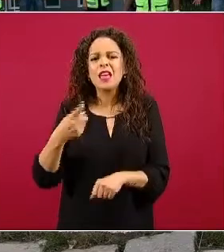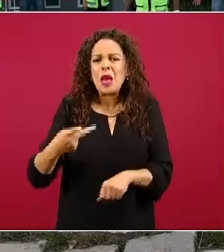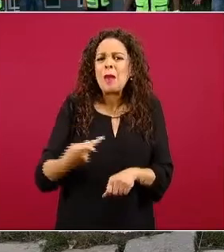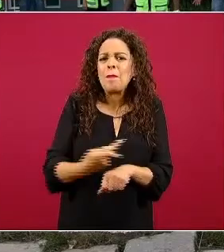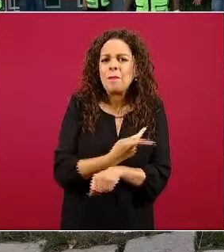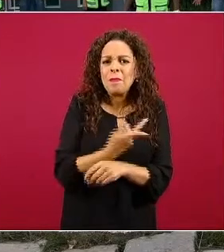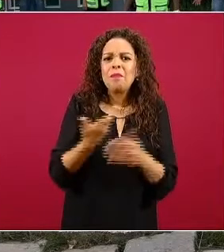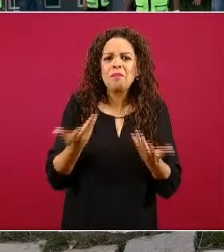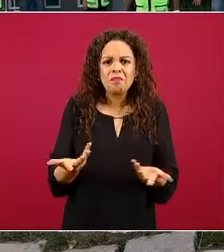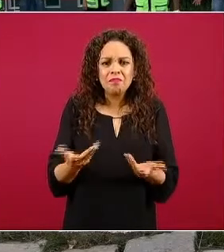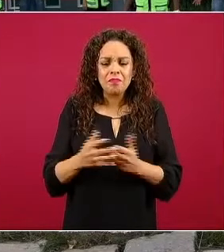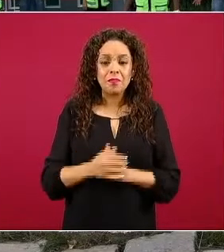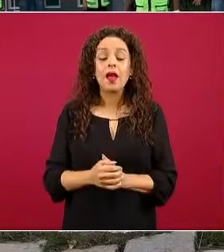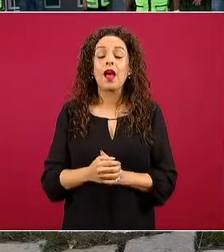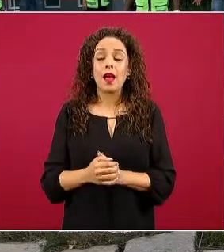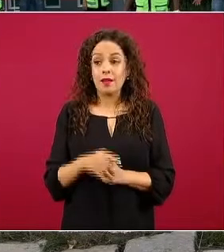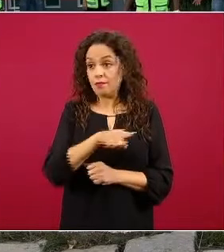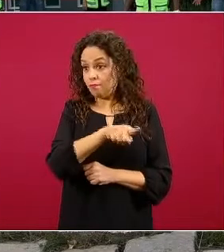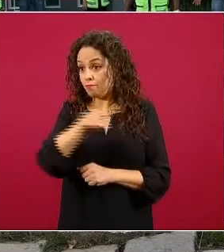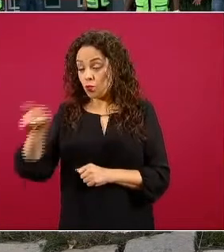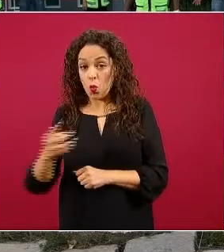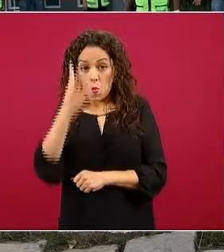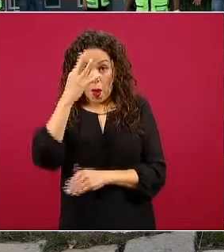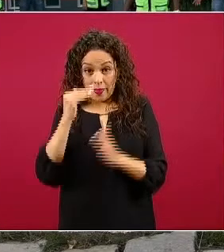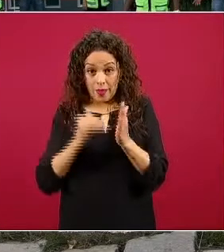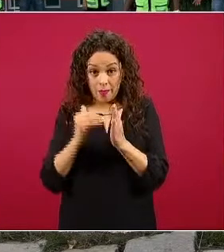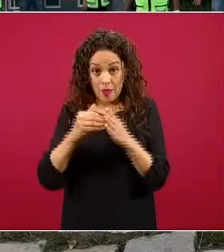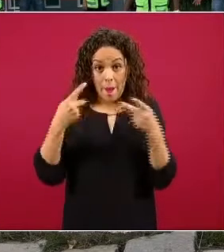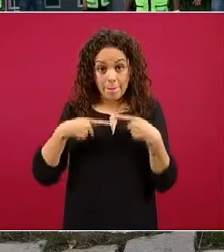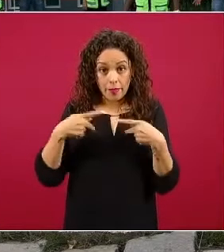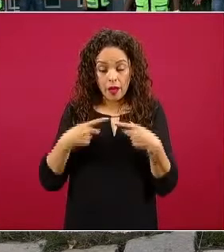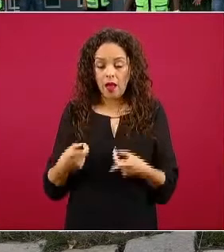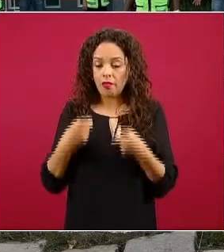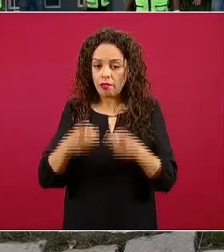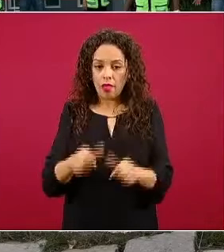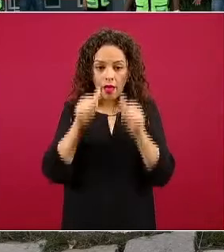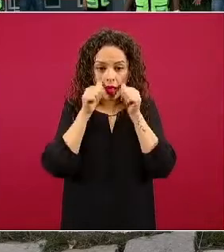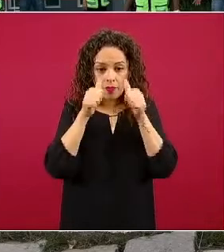Entonces, de esos 4 millones de personas, se han atendido a